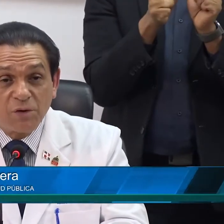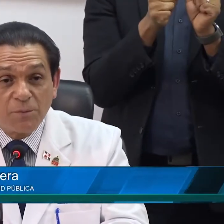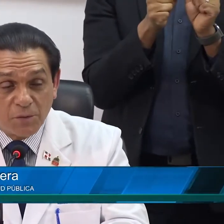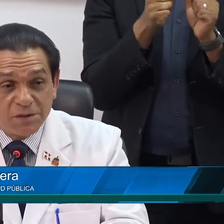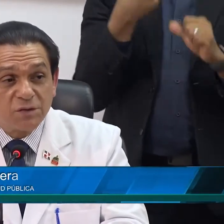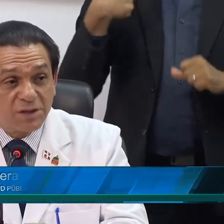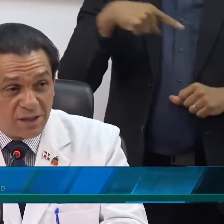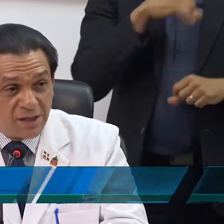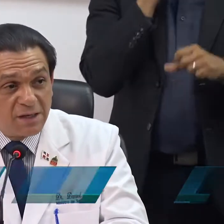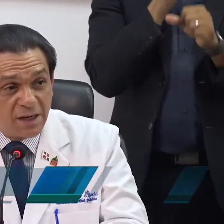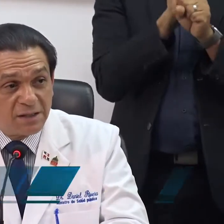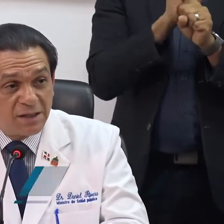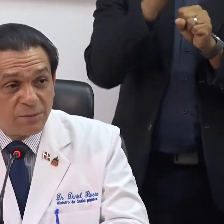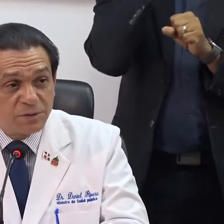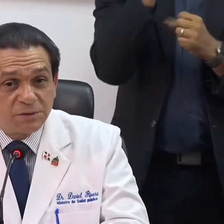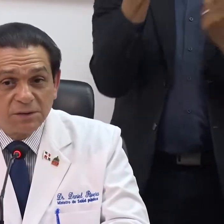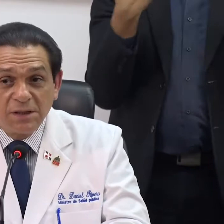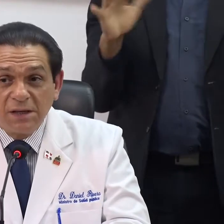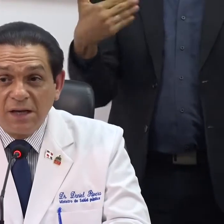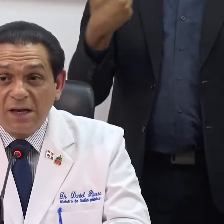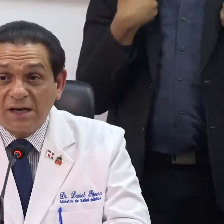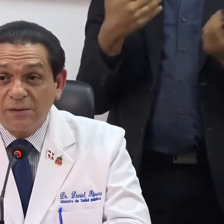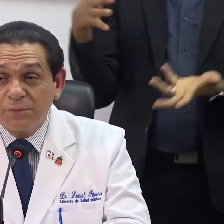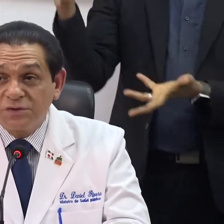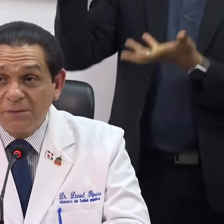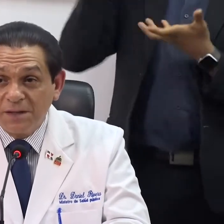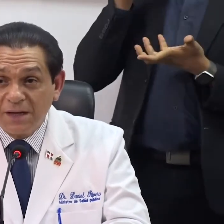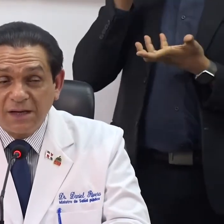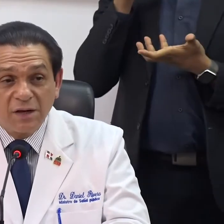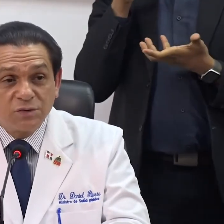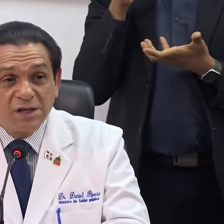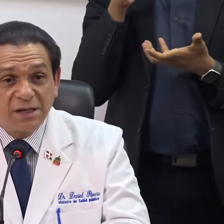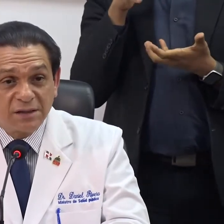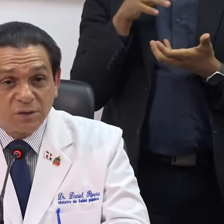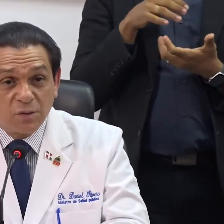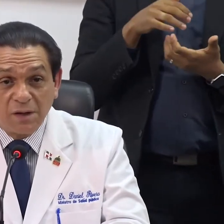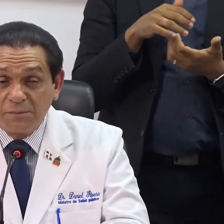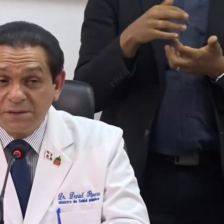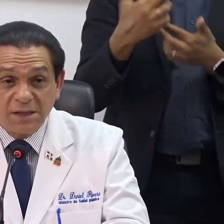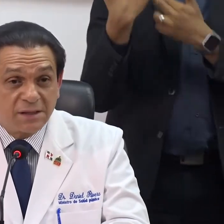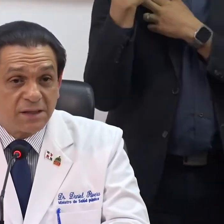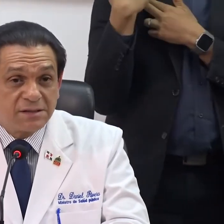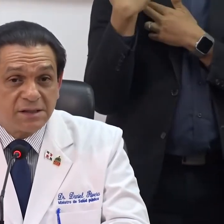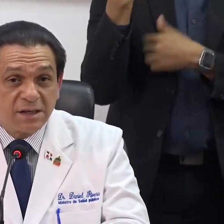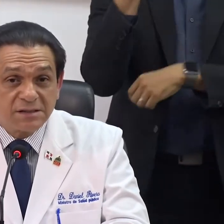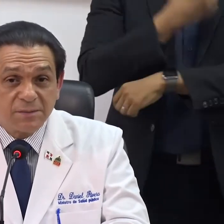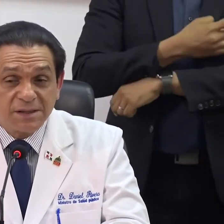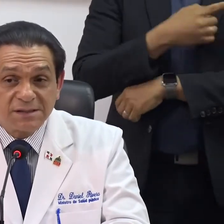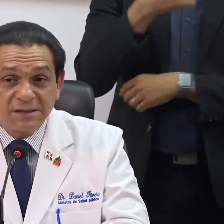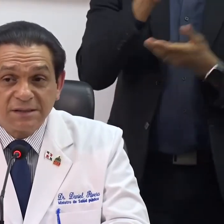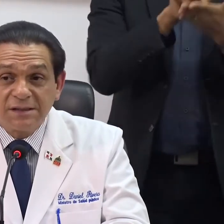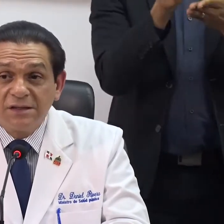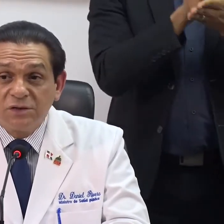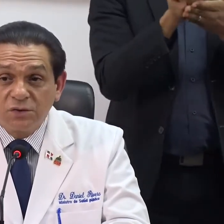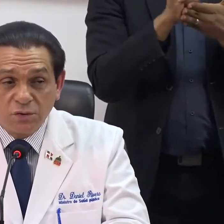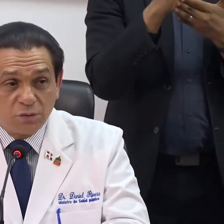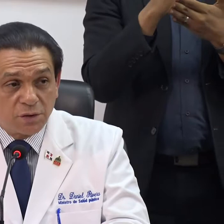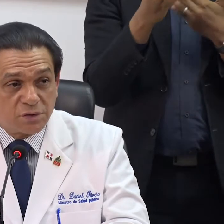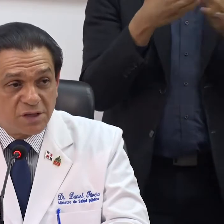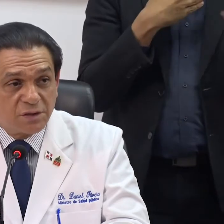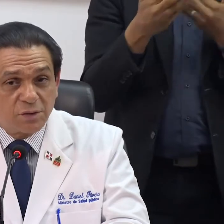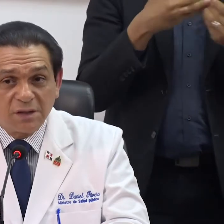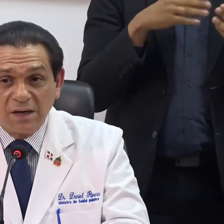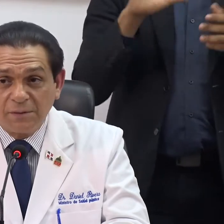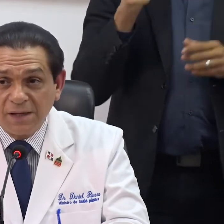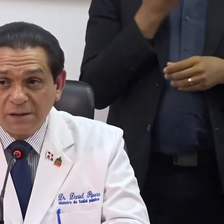Nosotros tenemos el compromiso de tenerla, ya la tenemos. La responsabilidad que los días que te tocan, a pesar de que existe la Semana Santa, todos